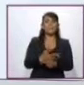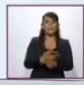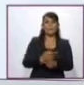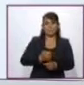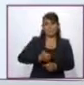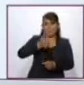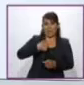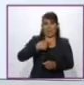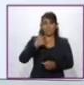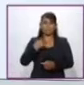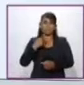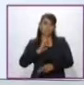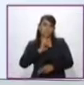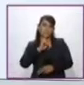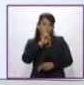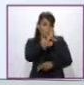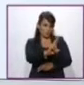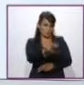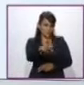que